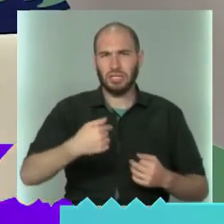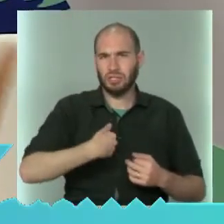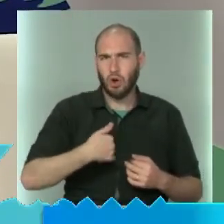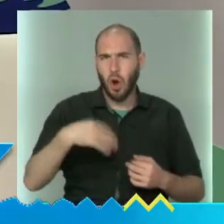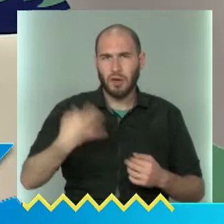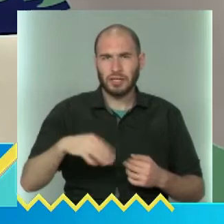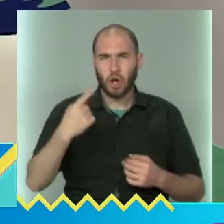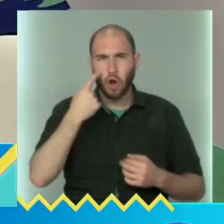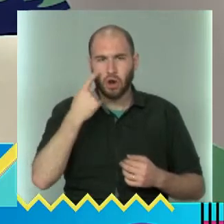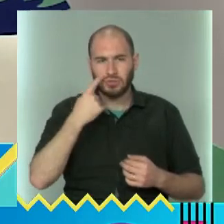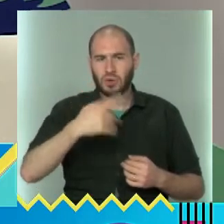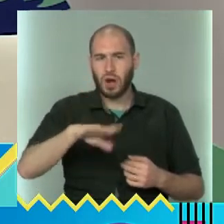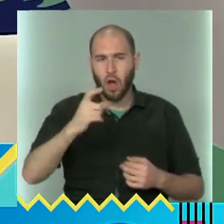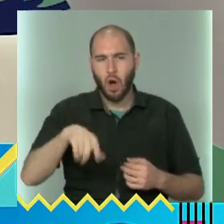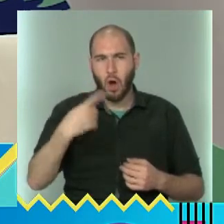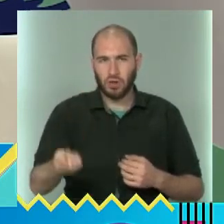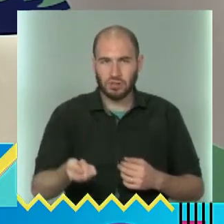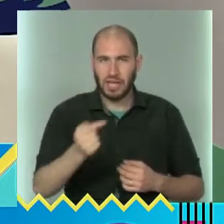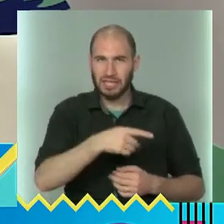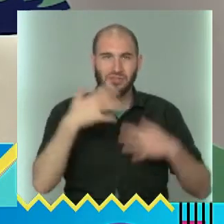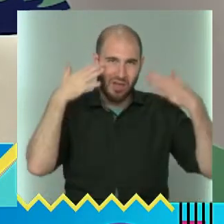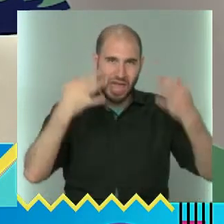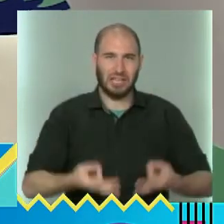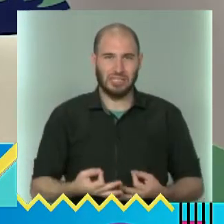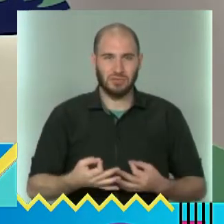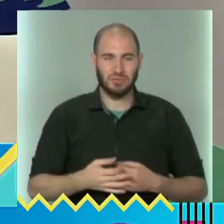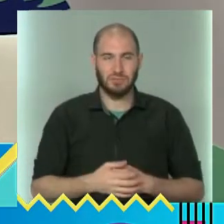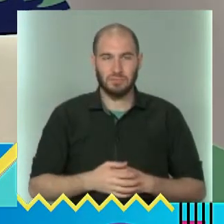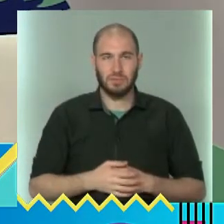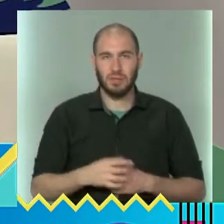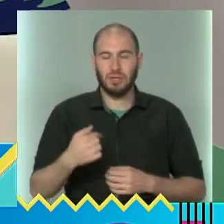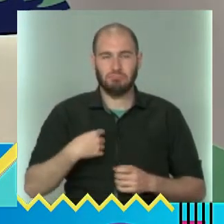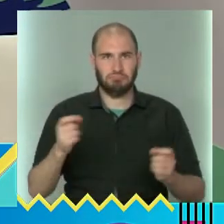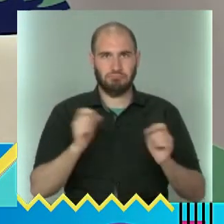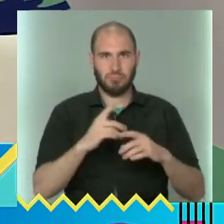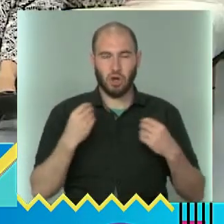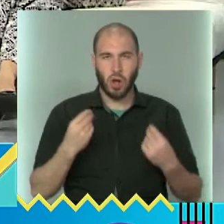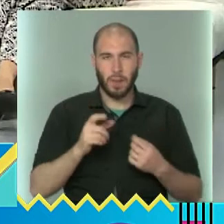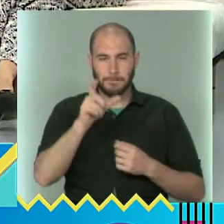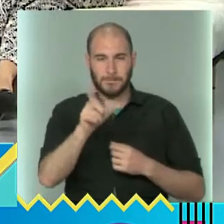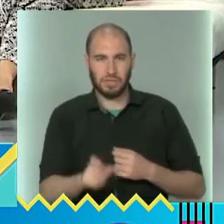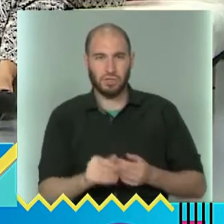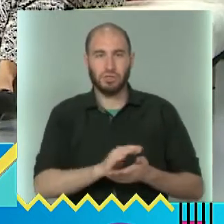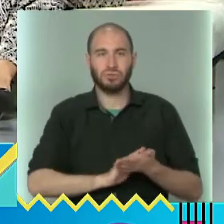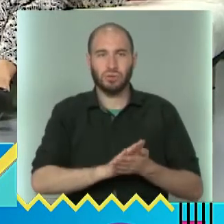un conocimiento del ámbito del otro, y eso me parece ético también. No puedo creer que una persona que no ha solucionado su vida